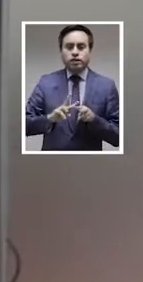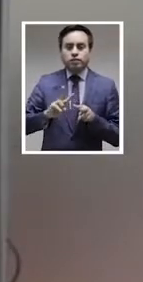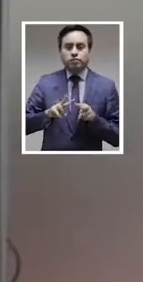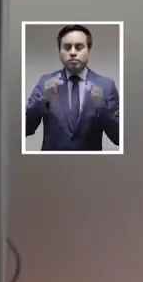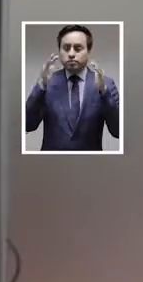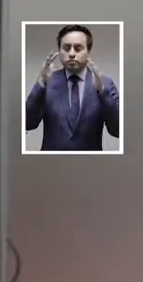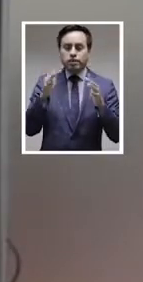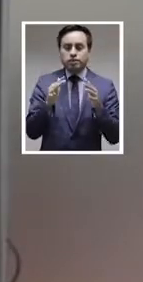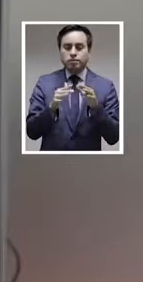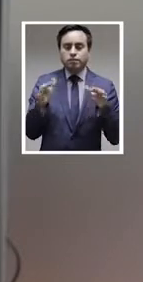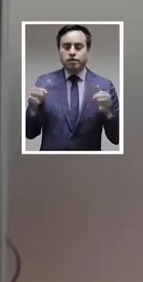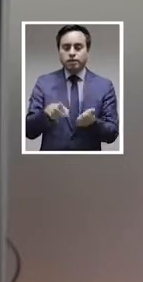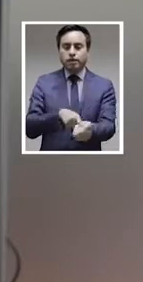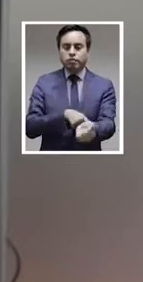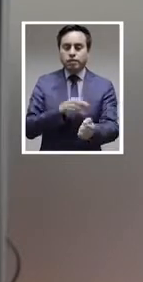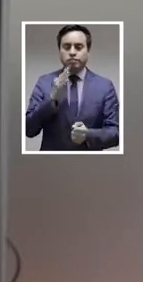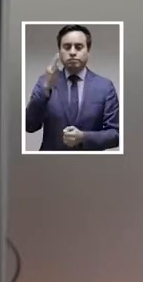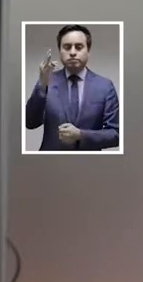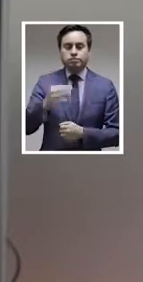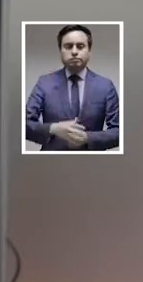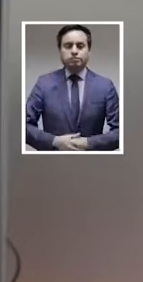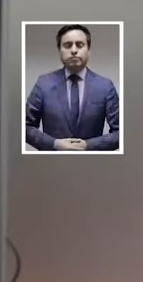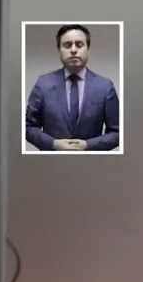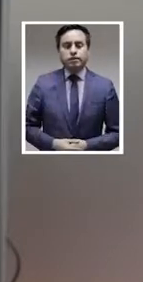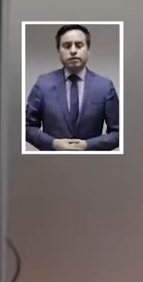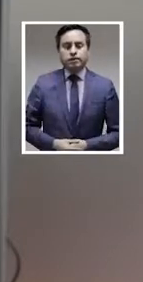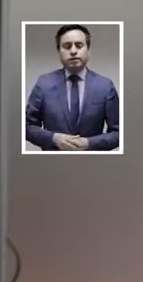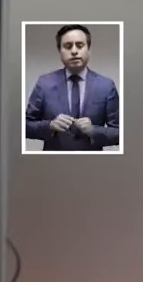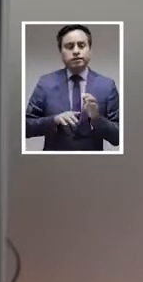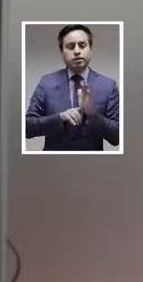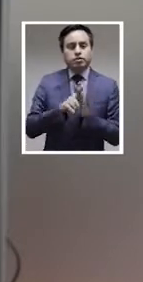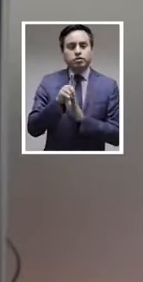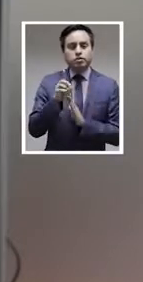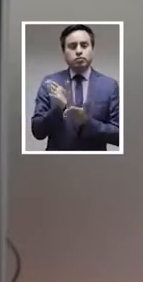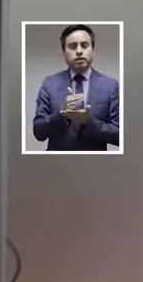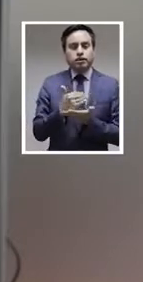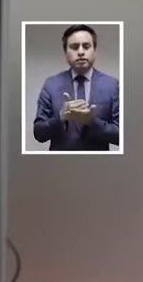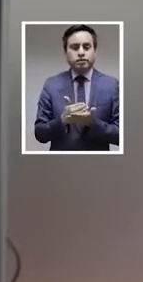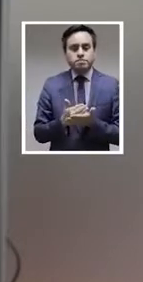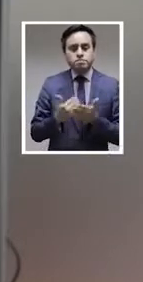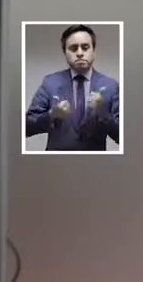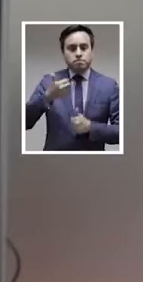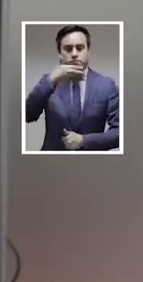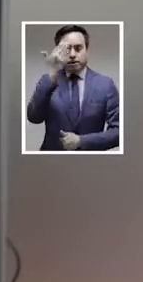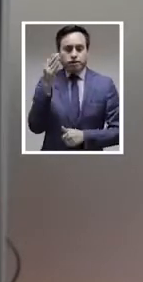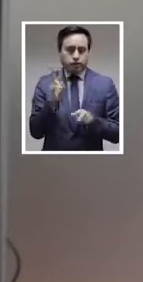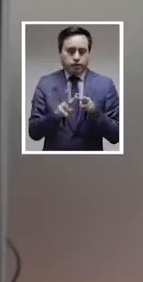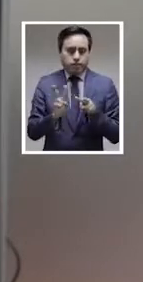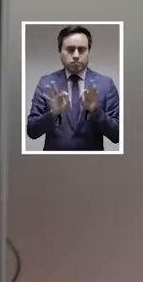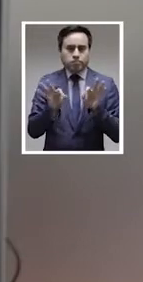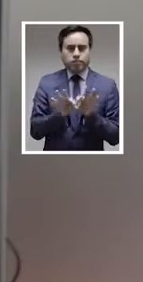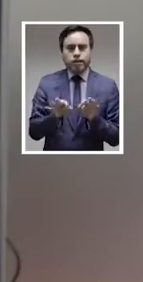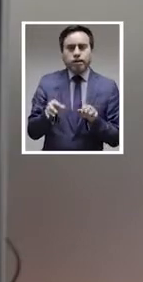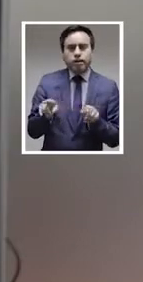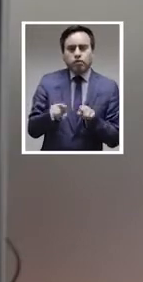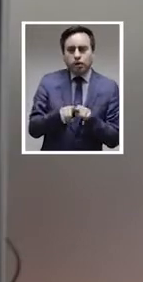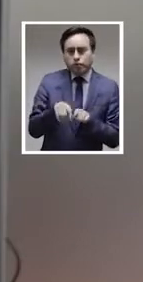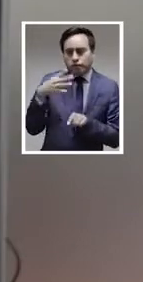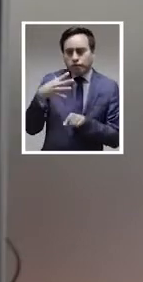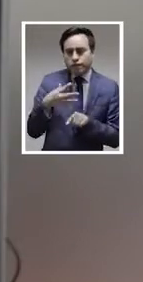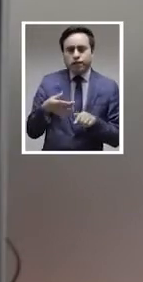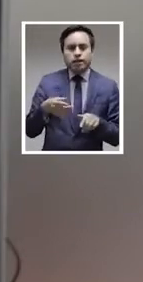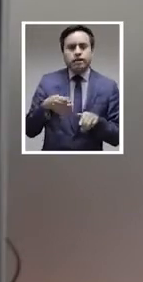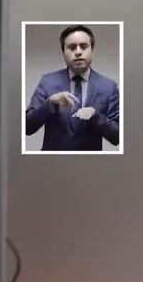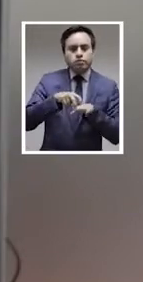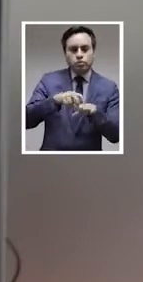una mirada de mucho más largo plazo. El desarrollo de planes maestros es indispensable en el ámbito de transporte y